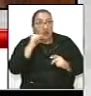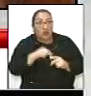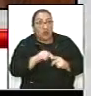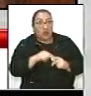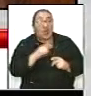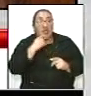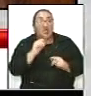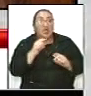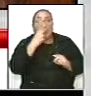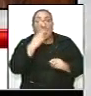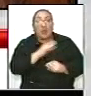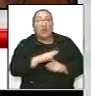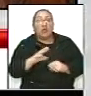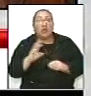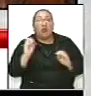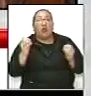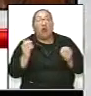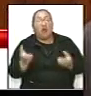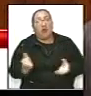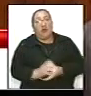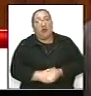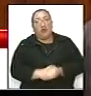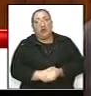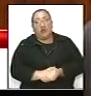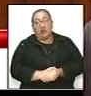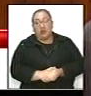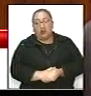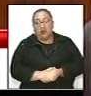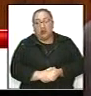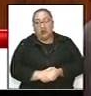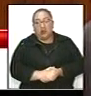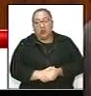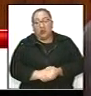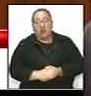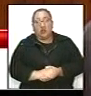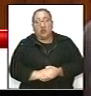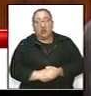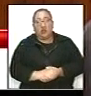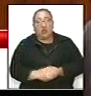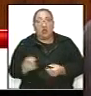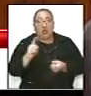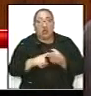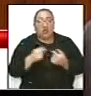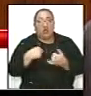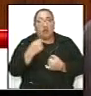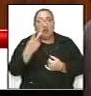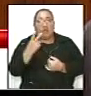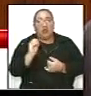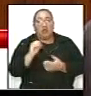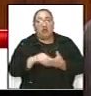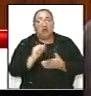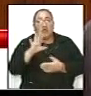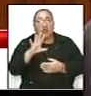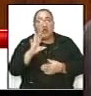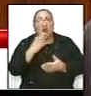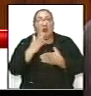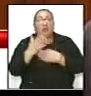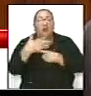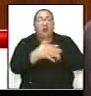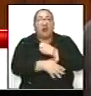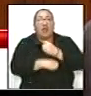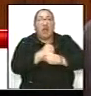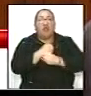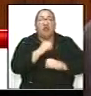son niños, niños y adolescentes. Aún tenemos 20.5 de niveles de pobreza. En el